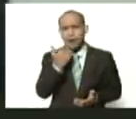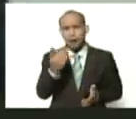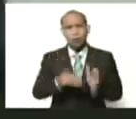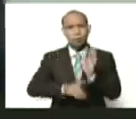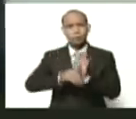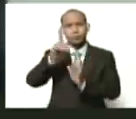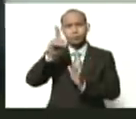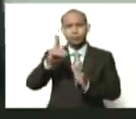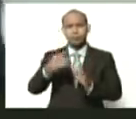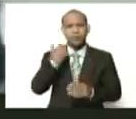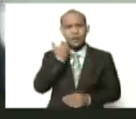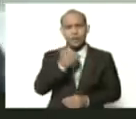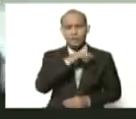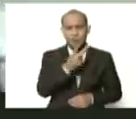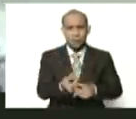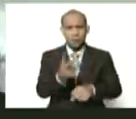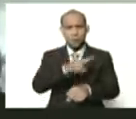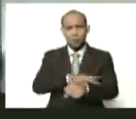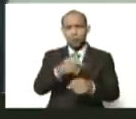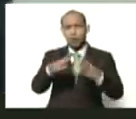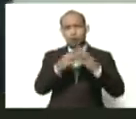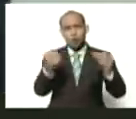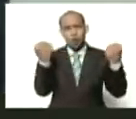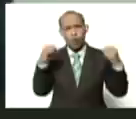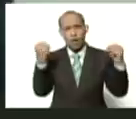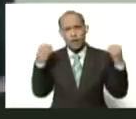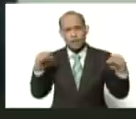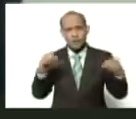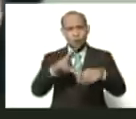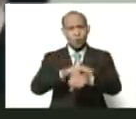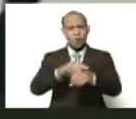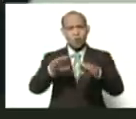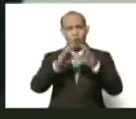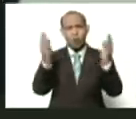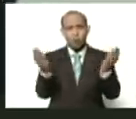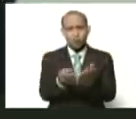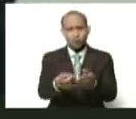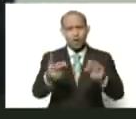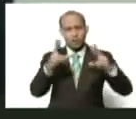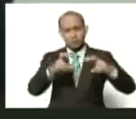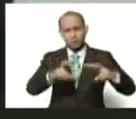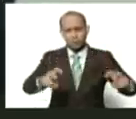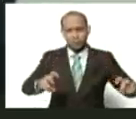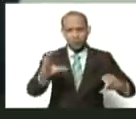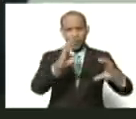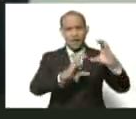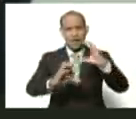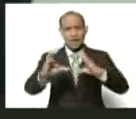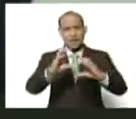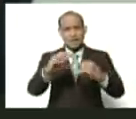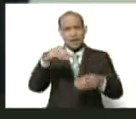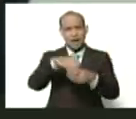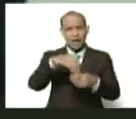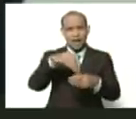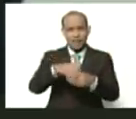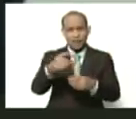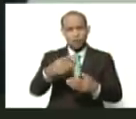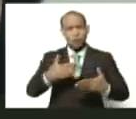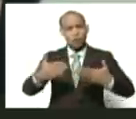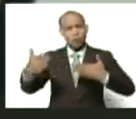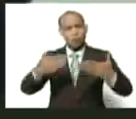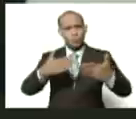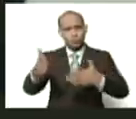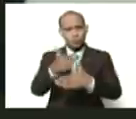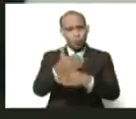la enfermedad. Es todo un ejercicio médico mundial, es todo un ejercicio de investigación clínica, es todo un ejercicio de cooperación